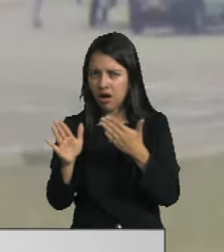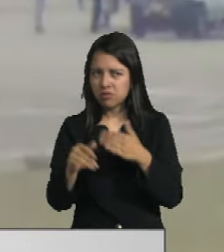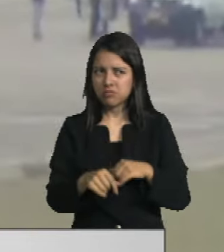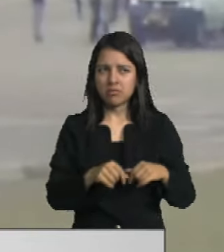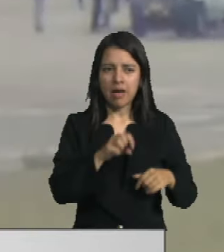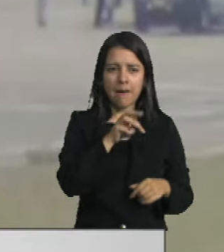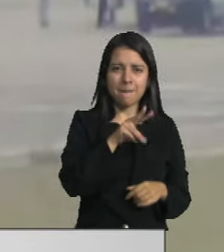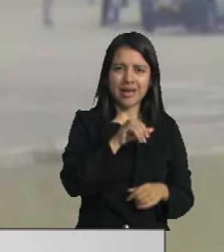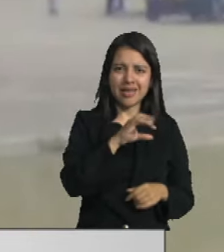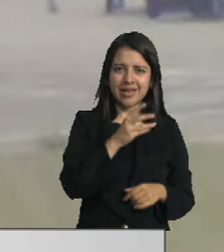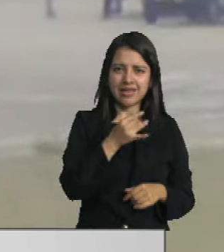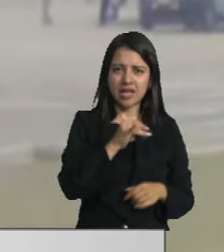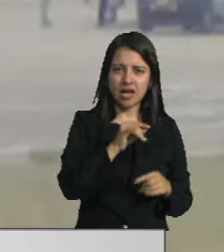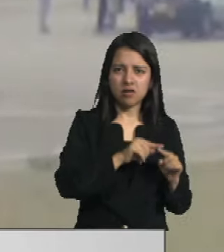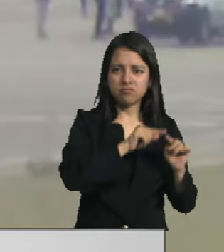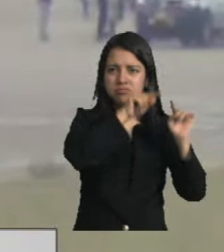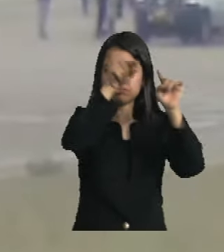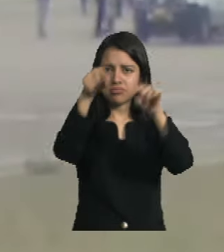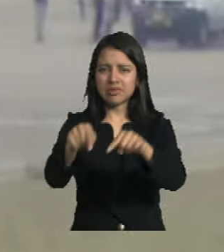Antonio.